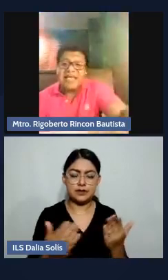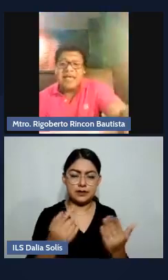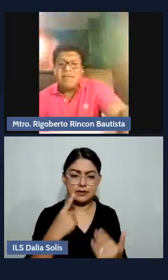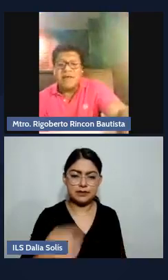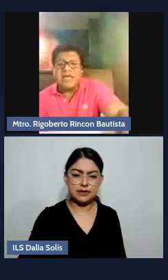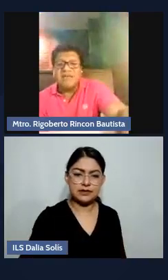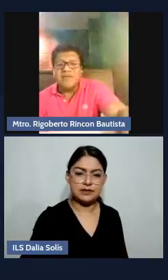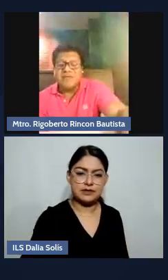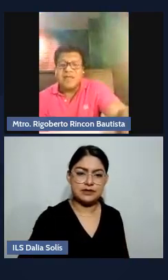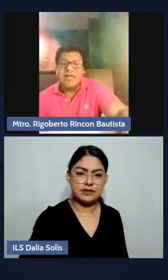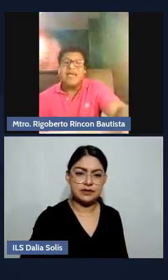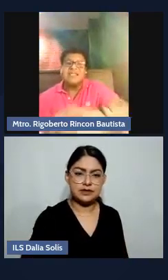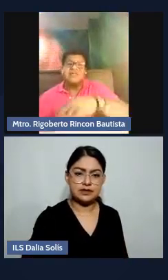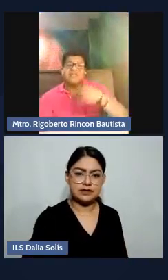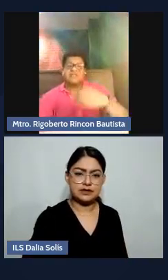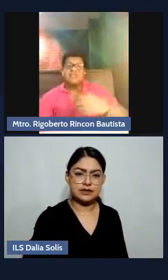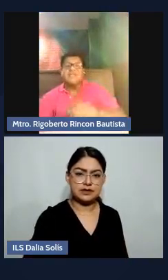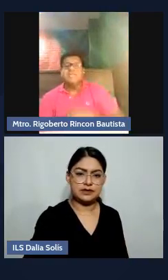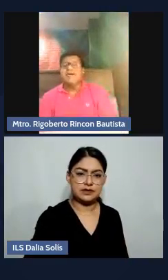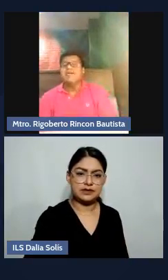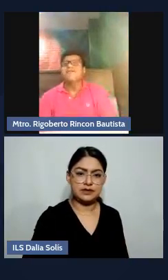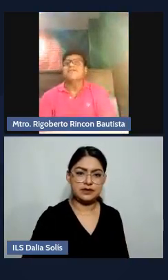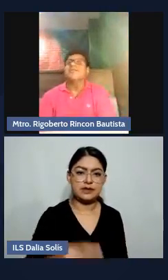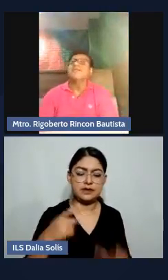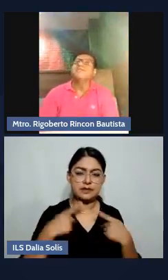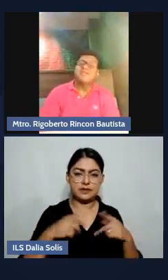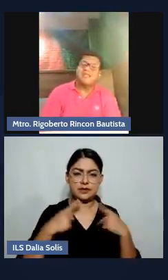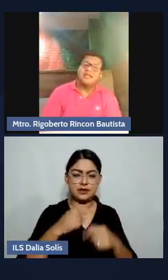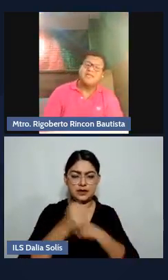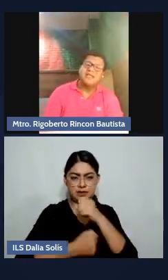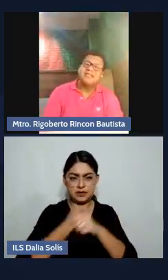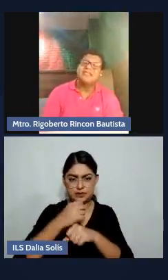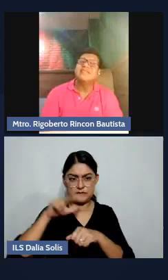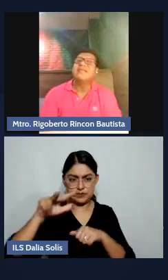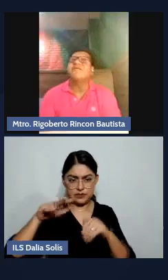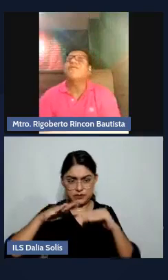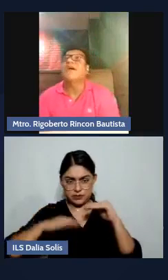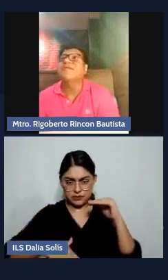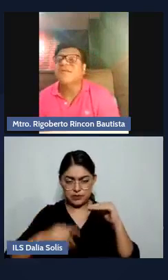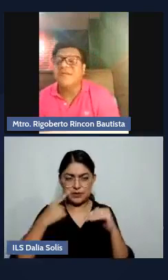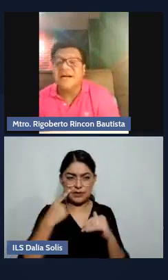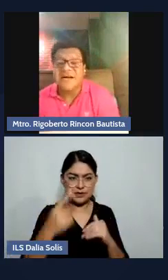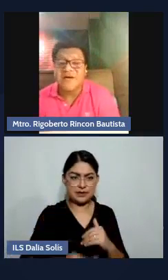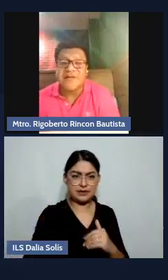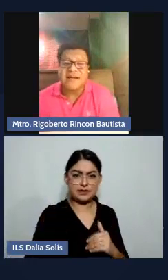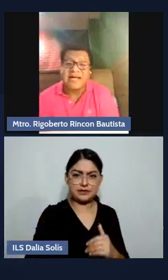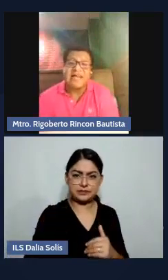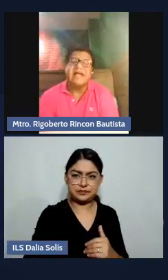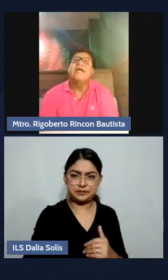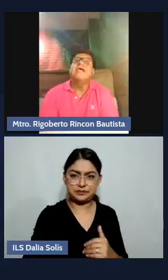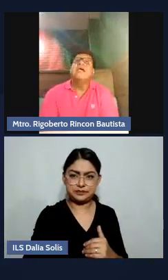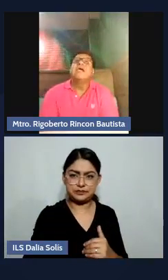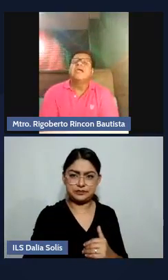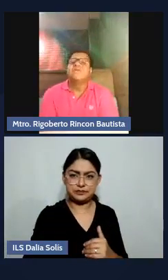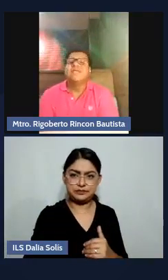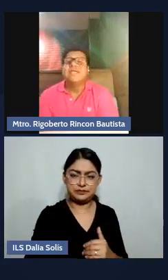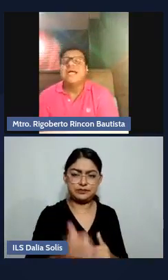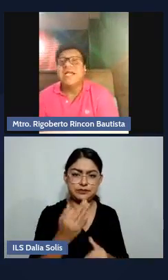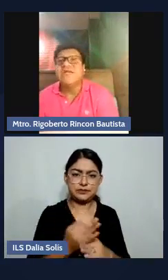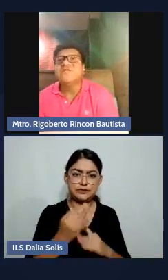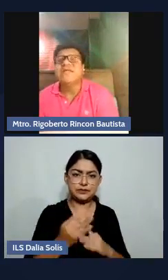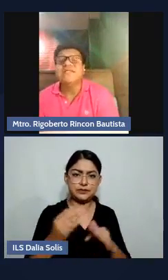ejemplo, esto es el impacto que tenemos en esta cinta roja, en esta franja roja marcada, que nos va a indicar y nos va a